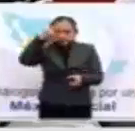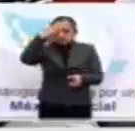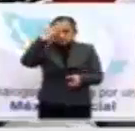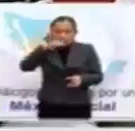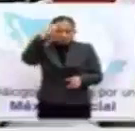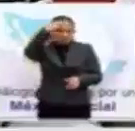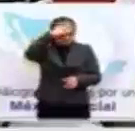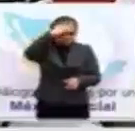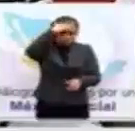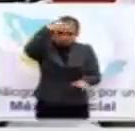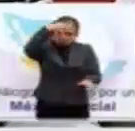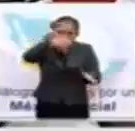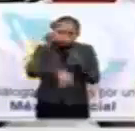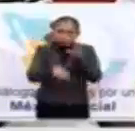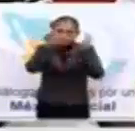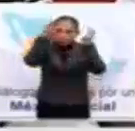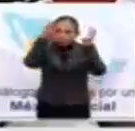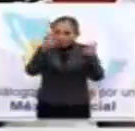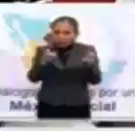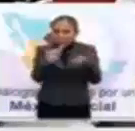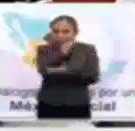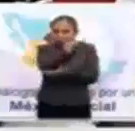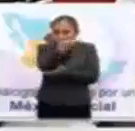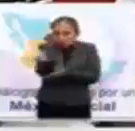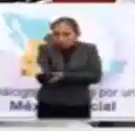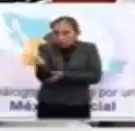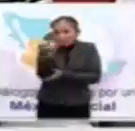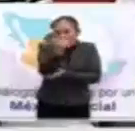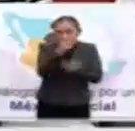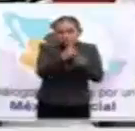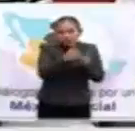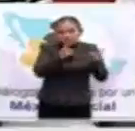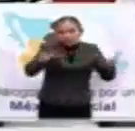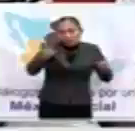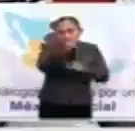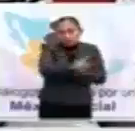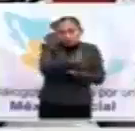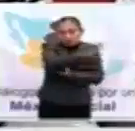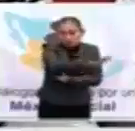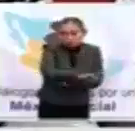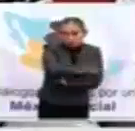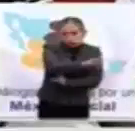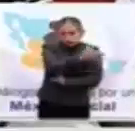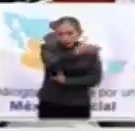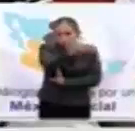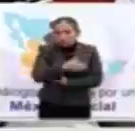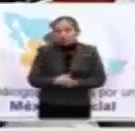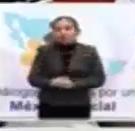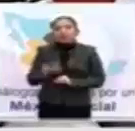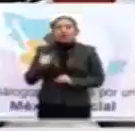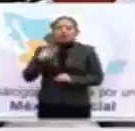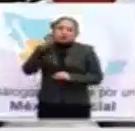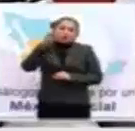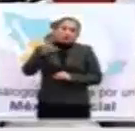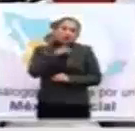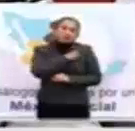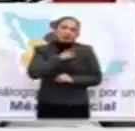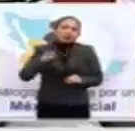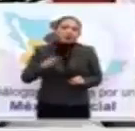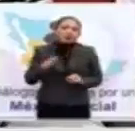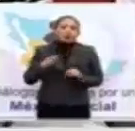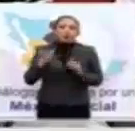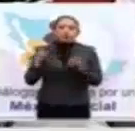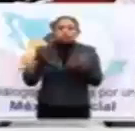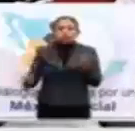gran experiencia en el tema agropecuario y el desarrollo rural. Creo que sí debemos, a